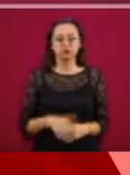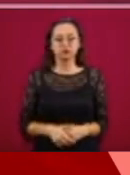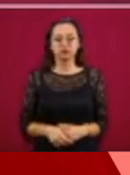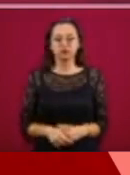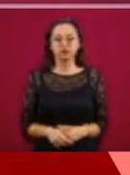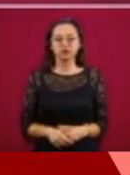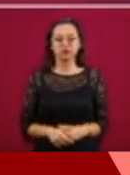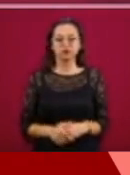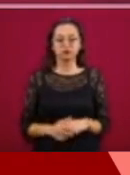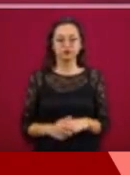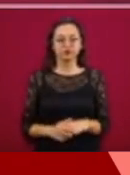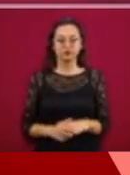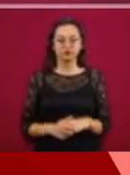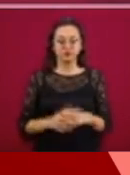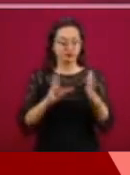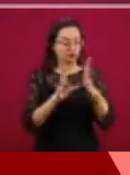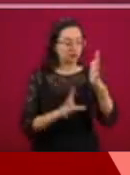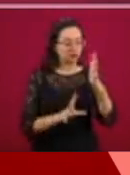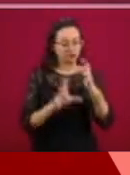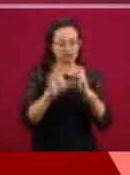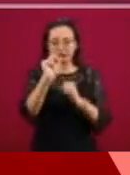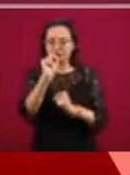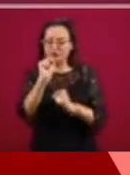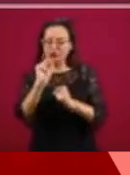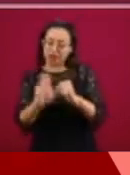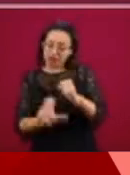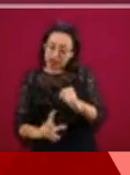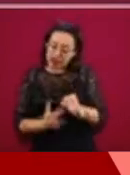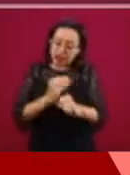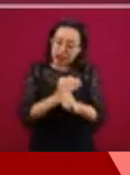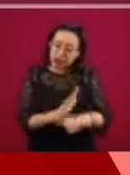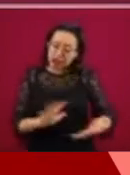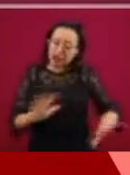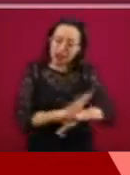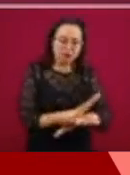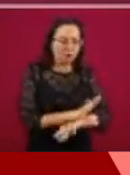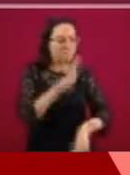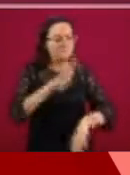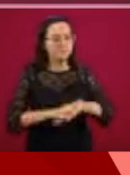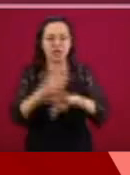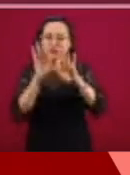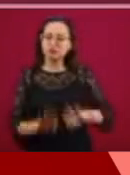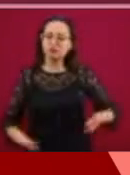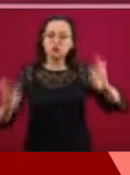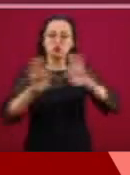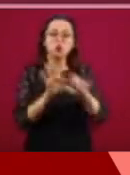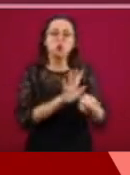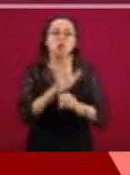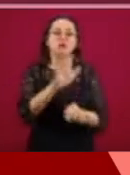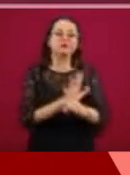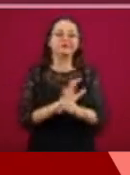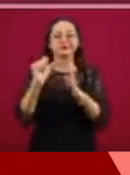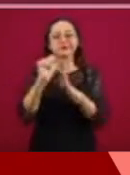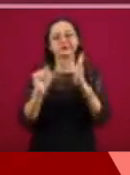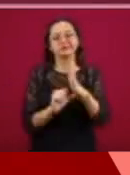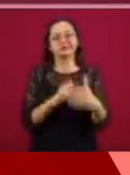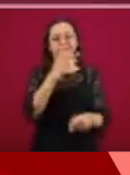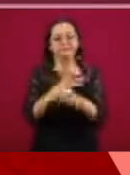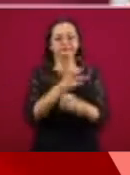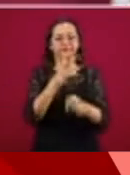a la constitución que me importaba muchísimo fue la reforma al cuarto constitucional